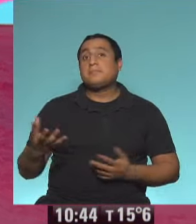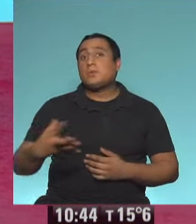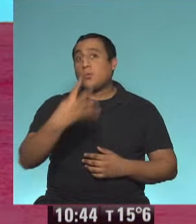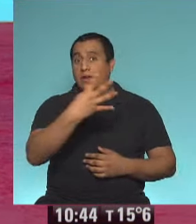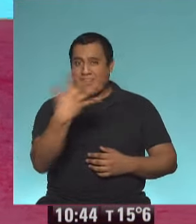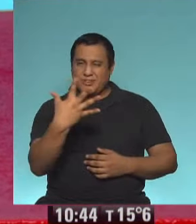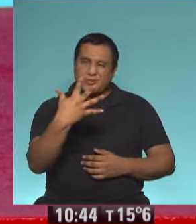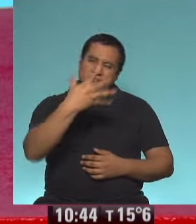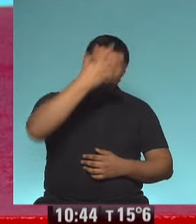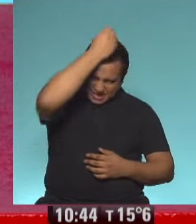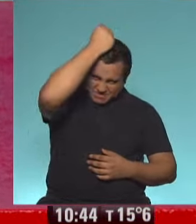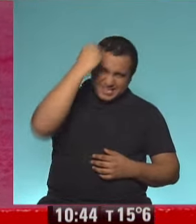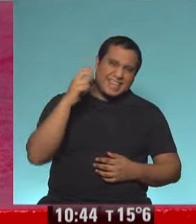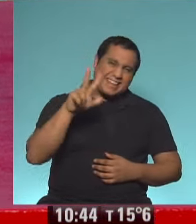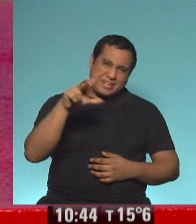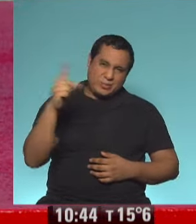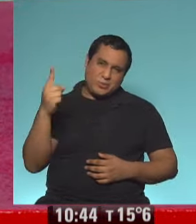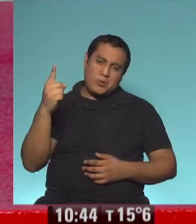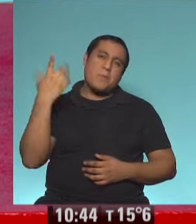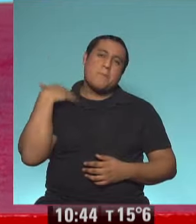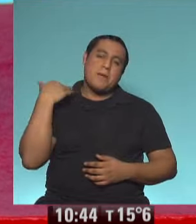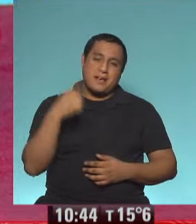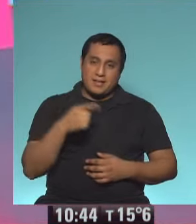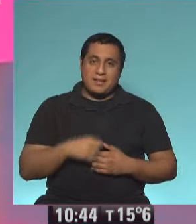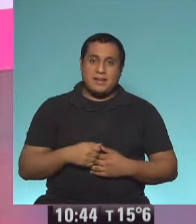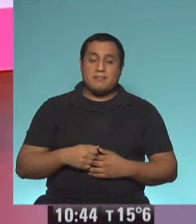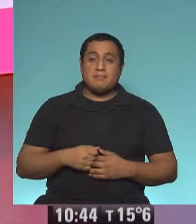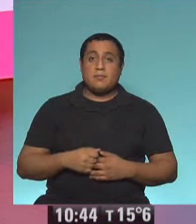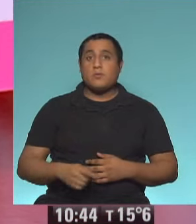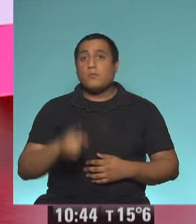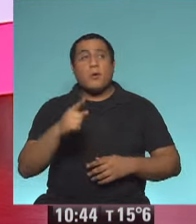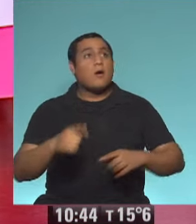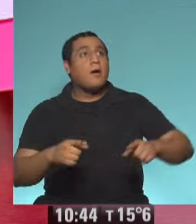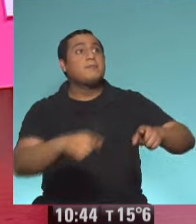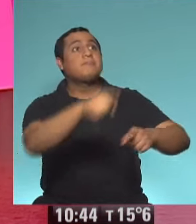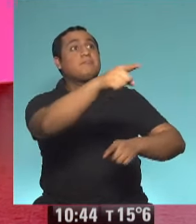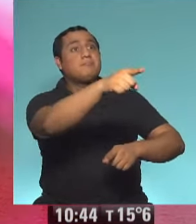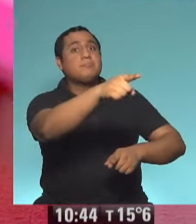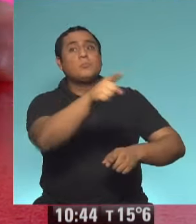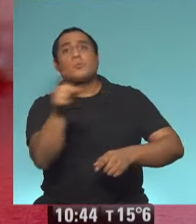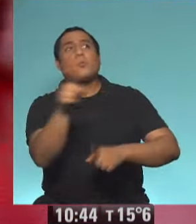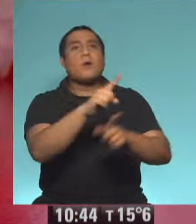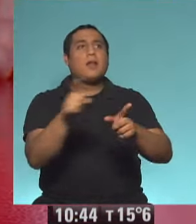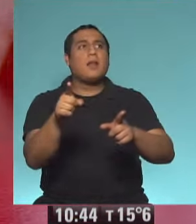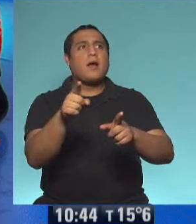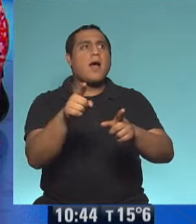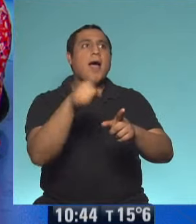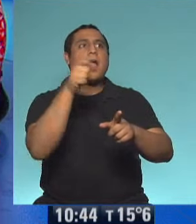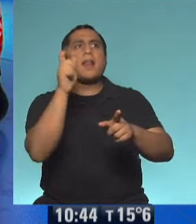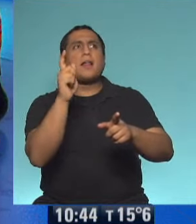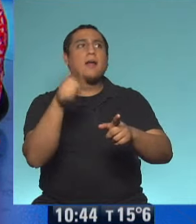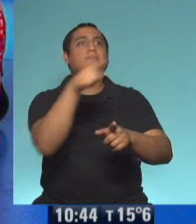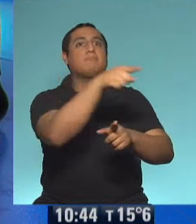Se viene ahora a empezar a señalar en el pizarrón. ¿Nos pueden mandar la foto? ¿Cuál es? ¡Esta! o esta. Acuérdense